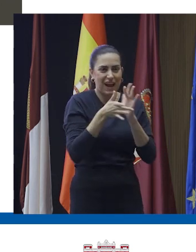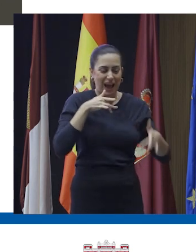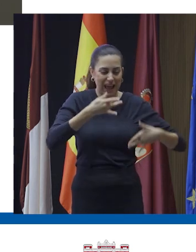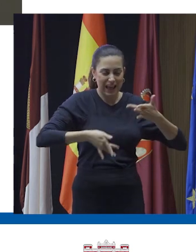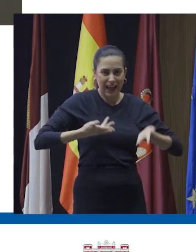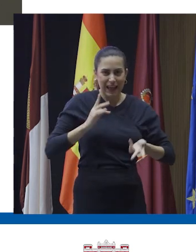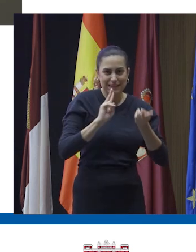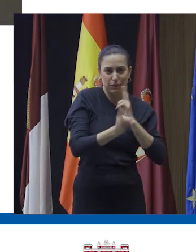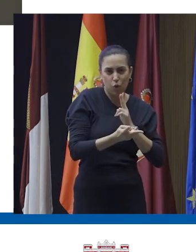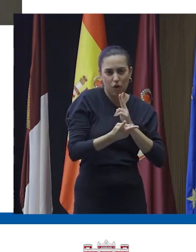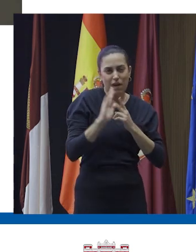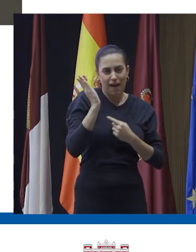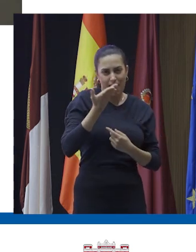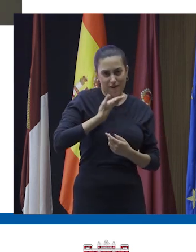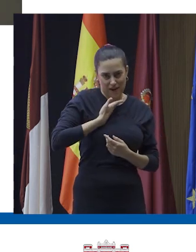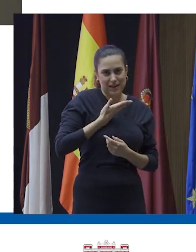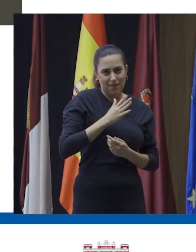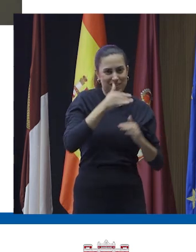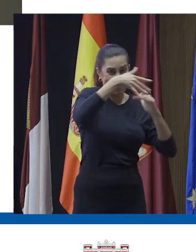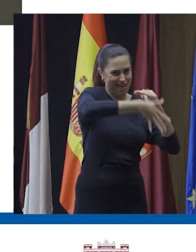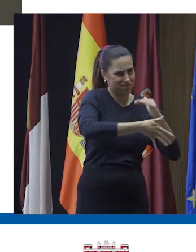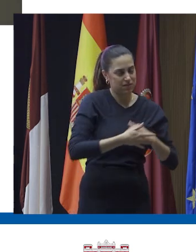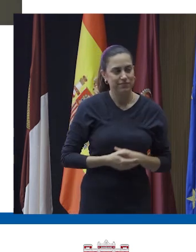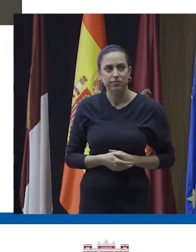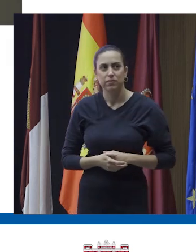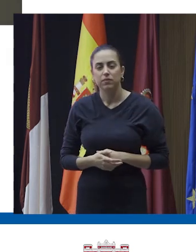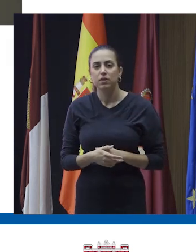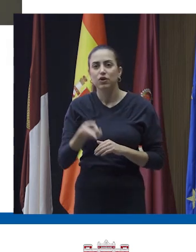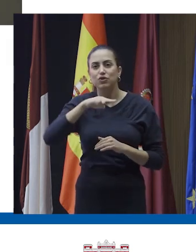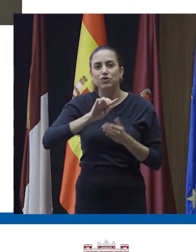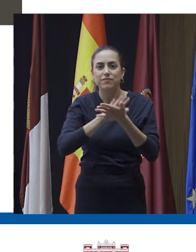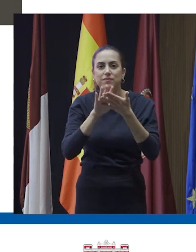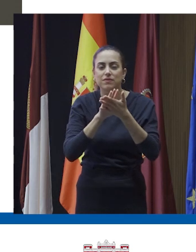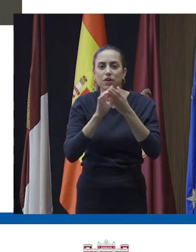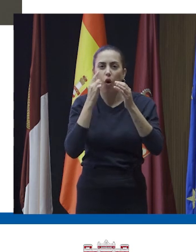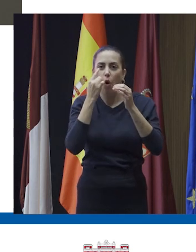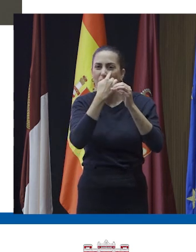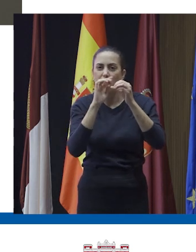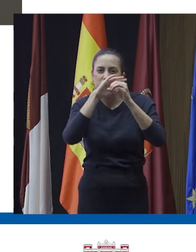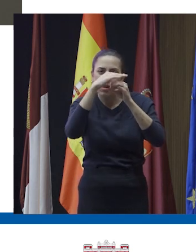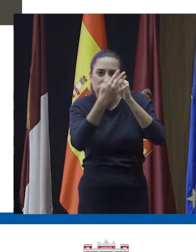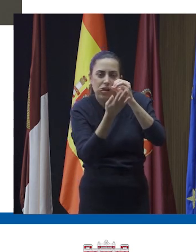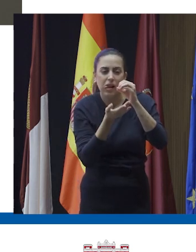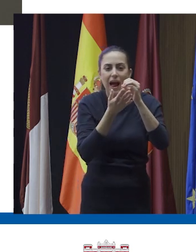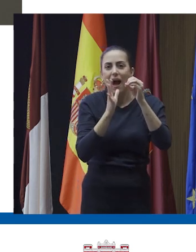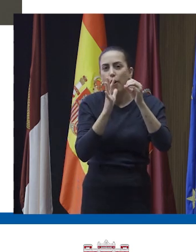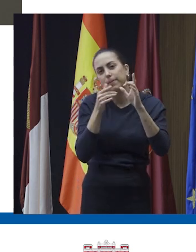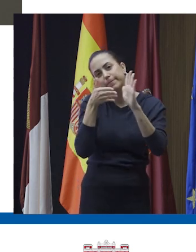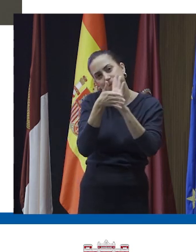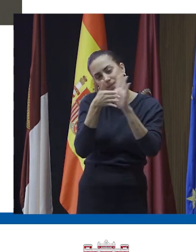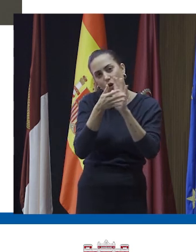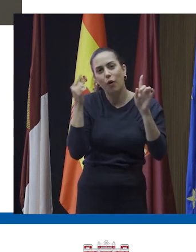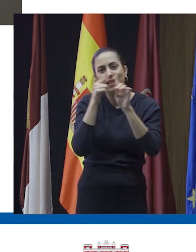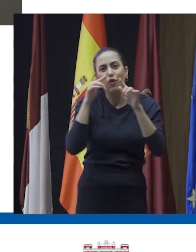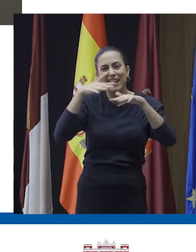nos desconecta del medio. Bueno, pues hablando de la anatomía ocular, pues vamos a hacer un repaso anatómico para entender un poquito la